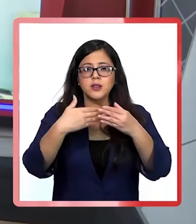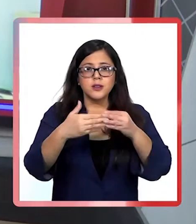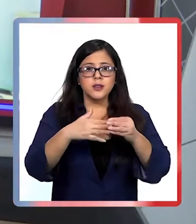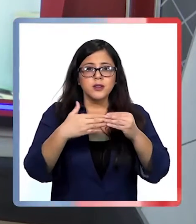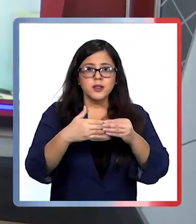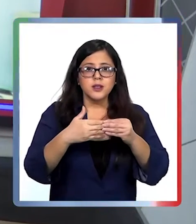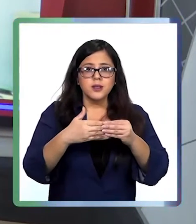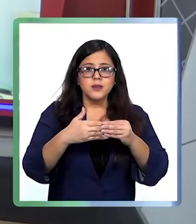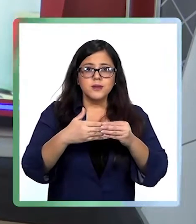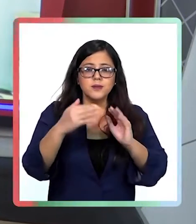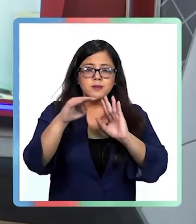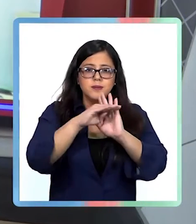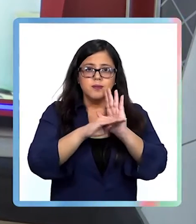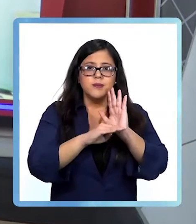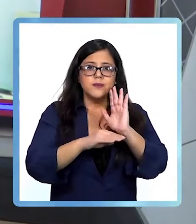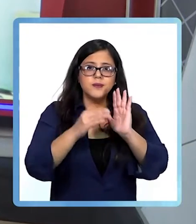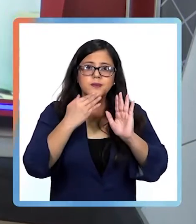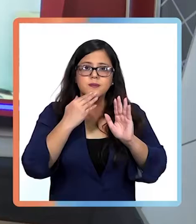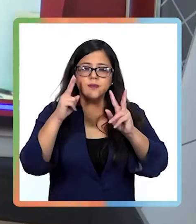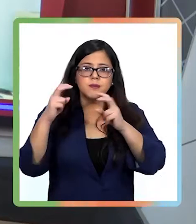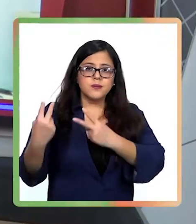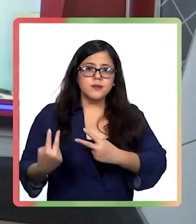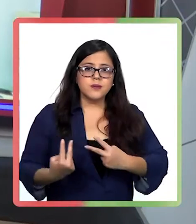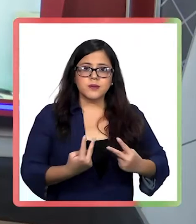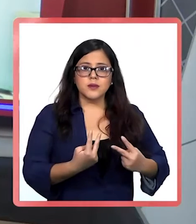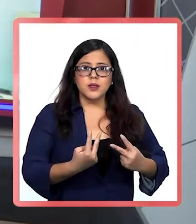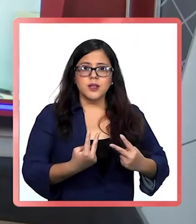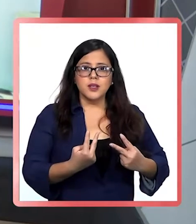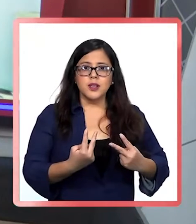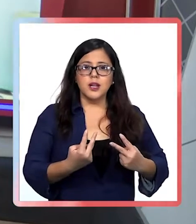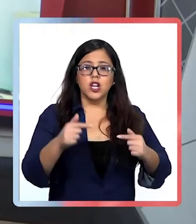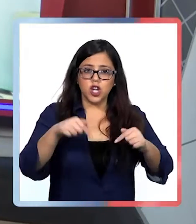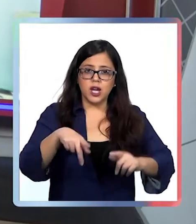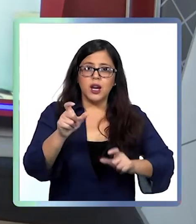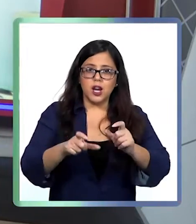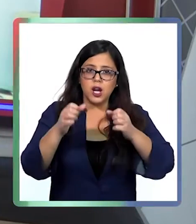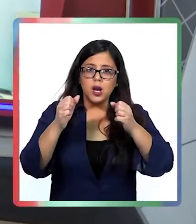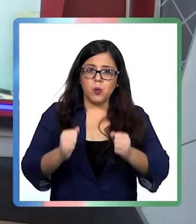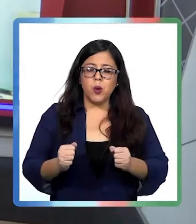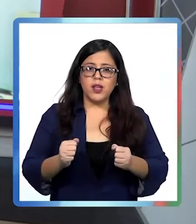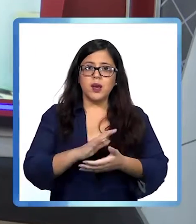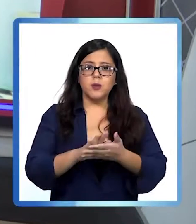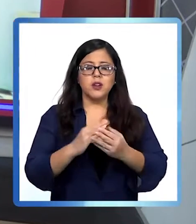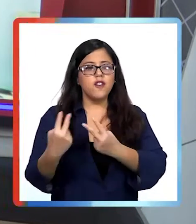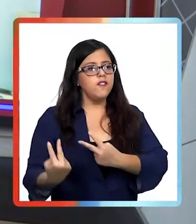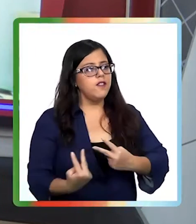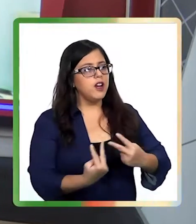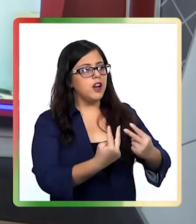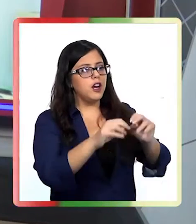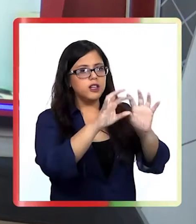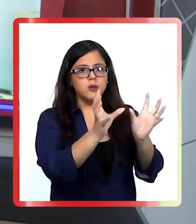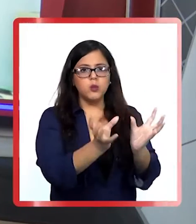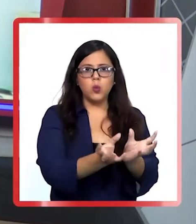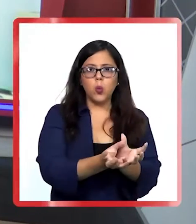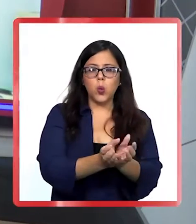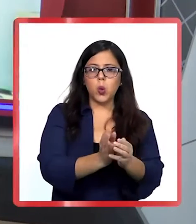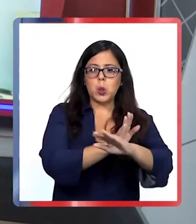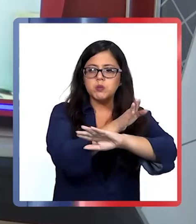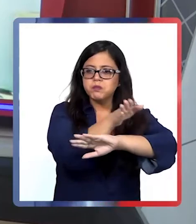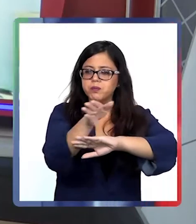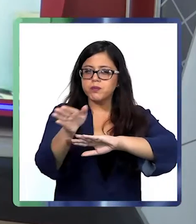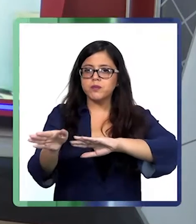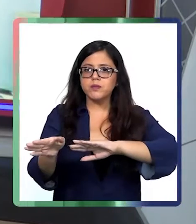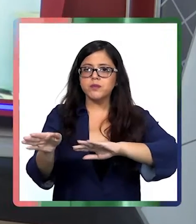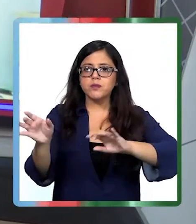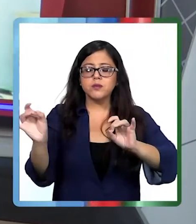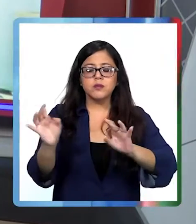pero a propósito de la flexibilización de las medidas, y hablábamos de los viajes, ¿verdad?, de la posibilidad que hoy día tienen las personas de estar en pocas horas en un lugar del